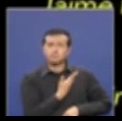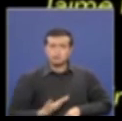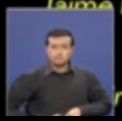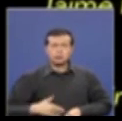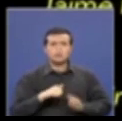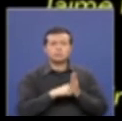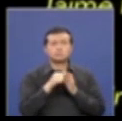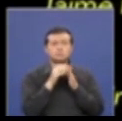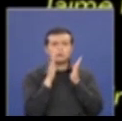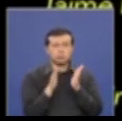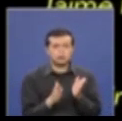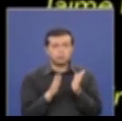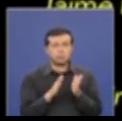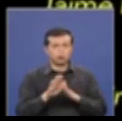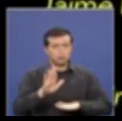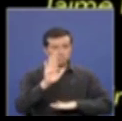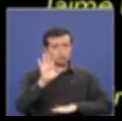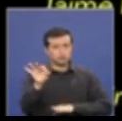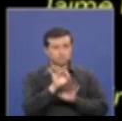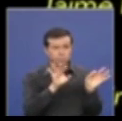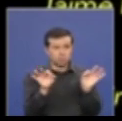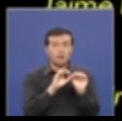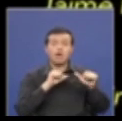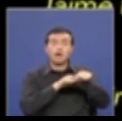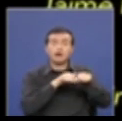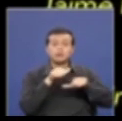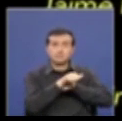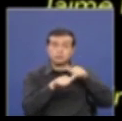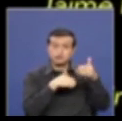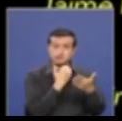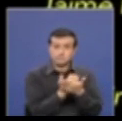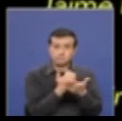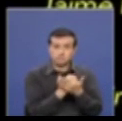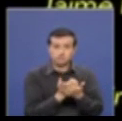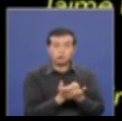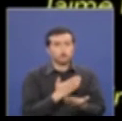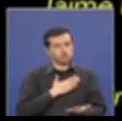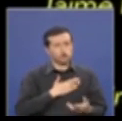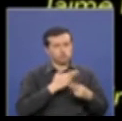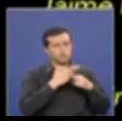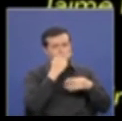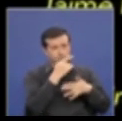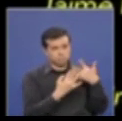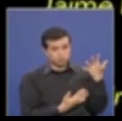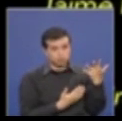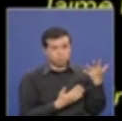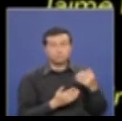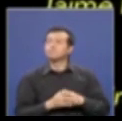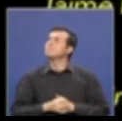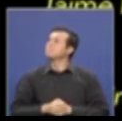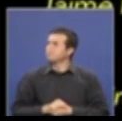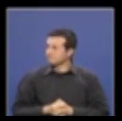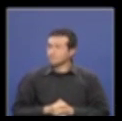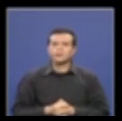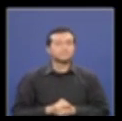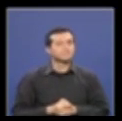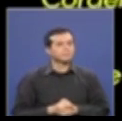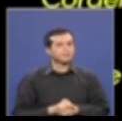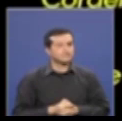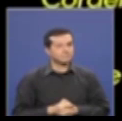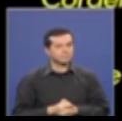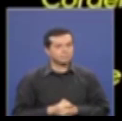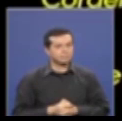comprendes? Ministro de Estado, asesores económicos, yo hago una lista, hermano. ¿Ya? ¿Ya?